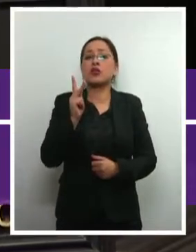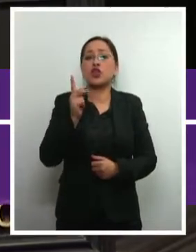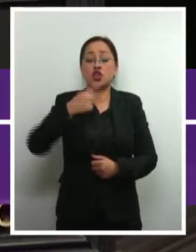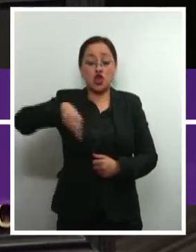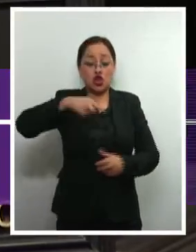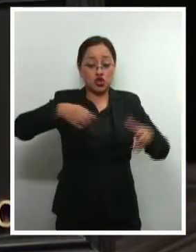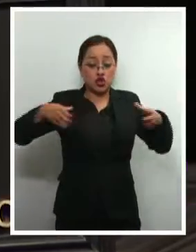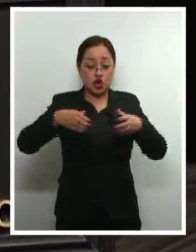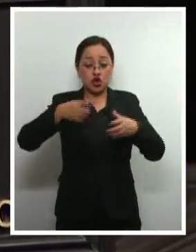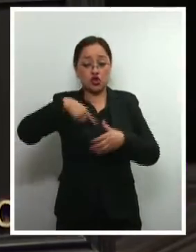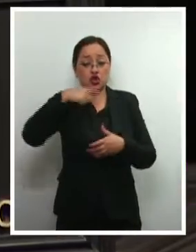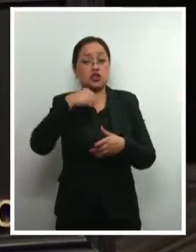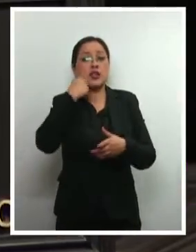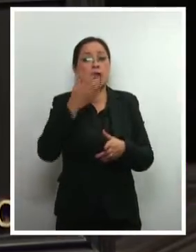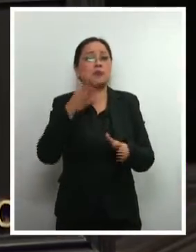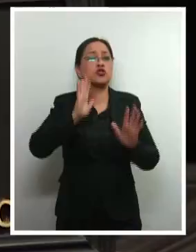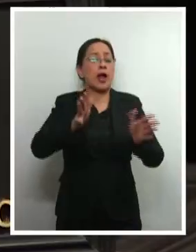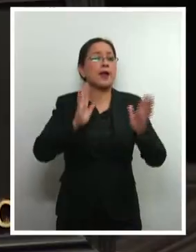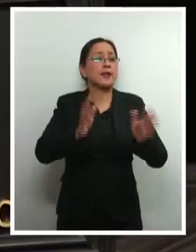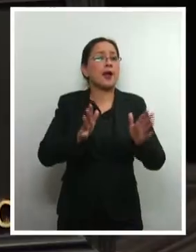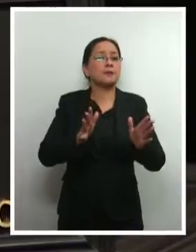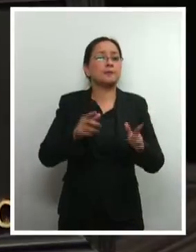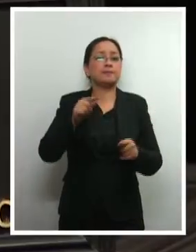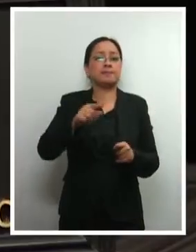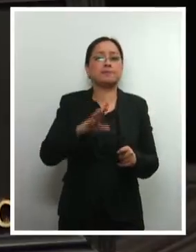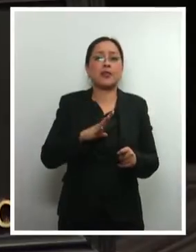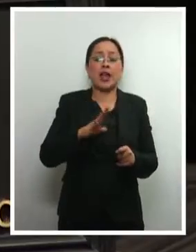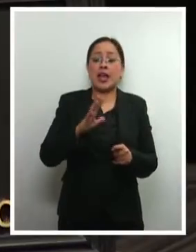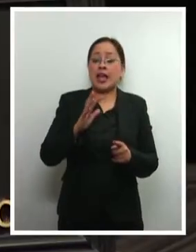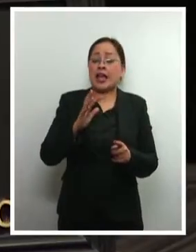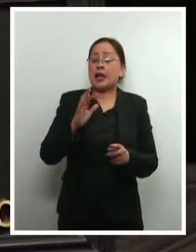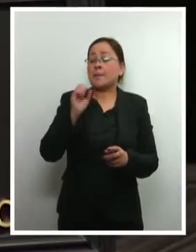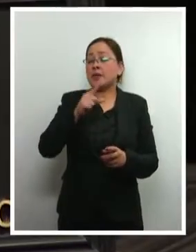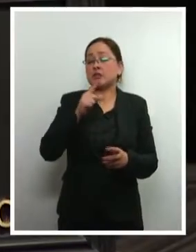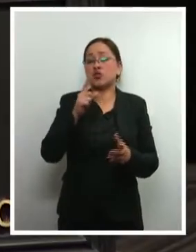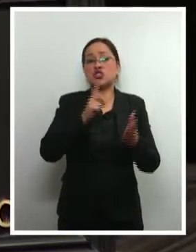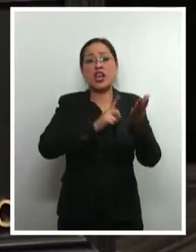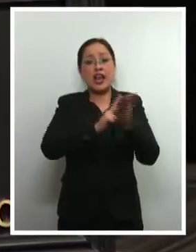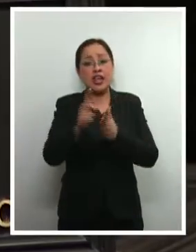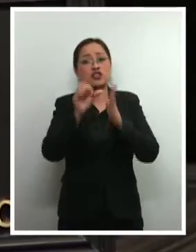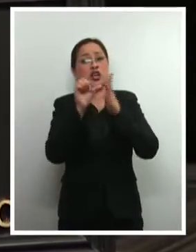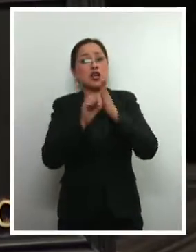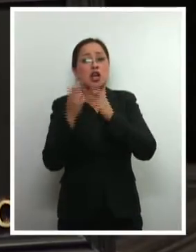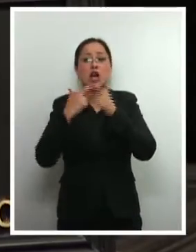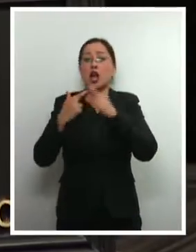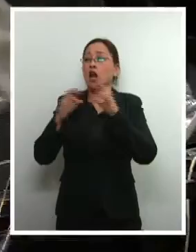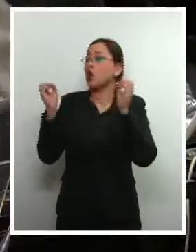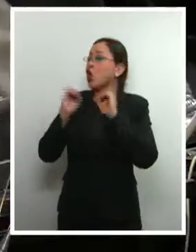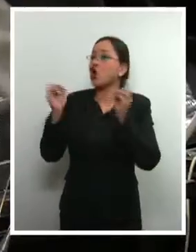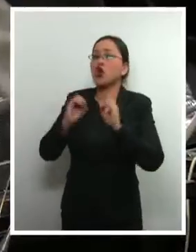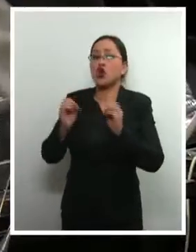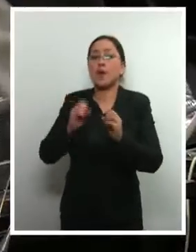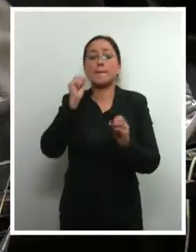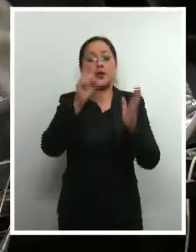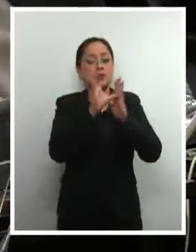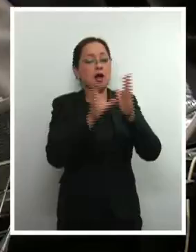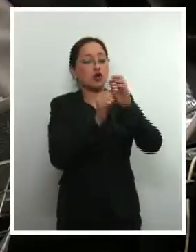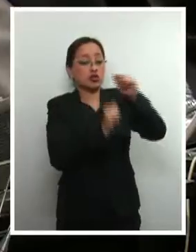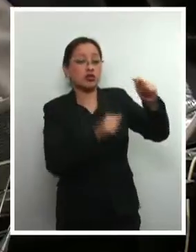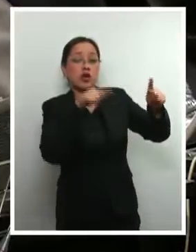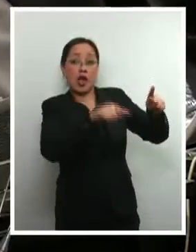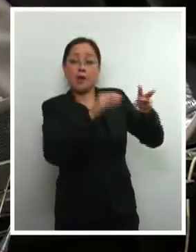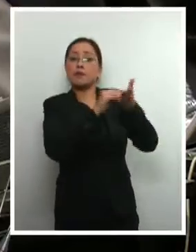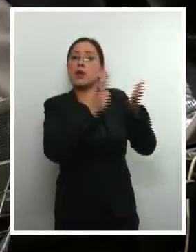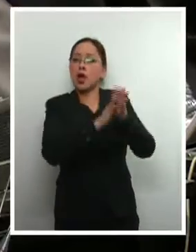nosotros queremos cerrar la puerta a la regresividad. En primer lugar, porque ya nos da ese derecho a la Constitución.